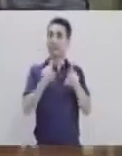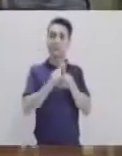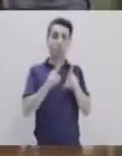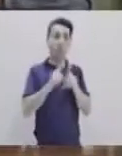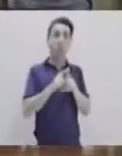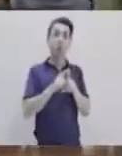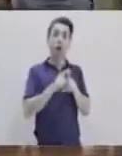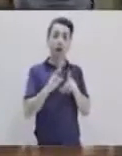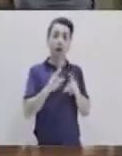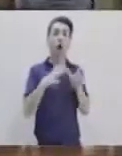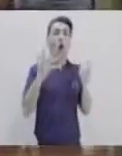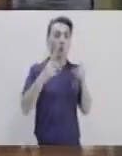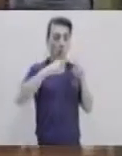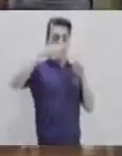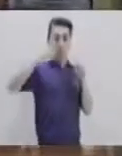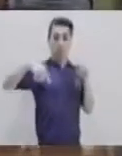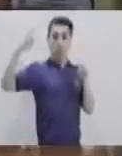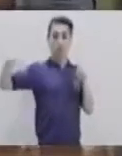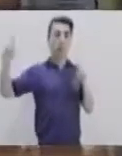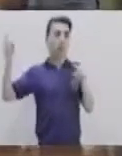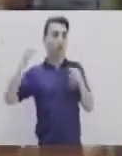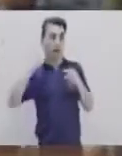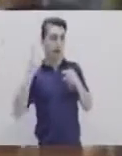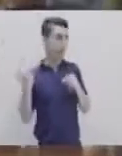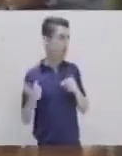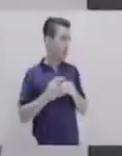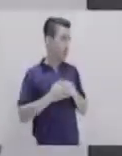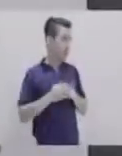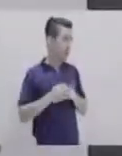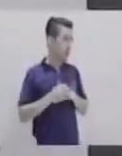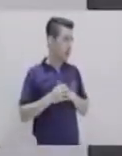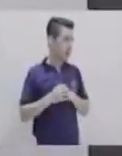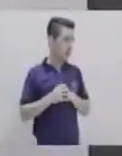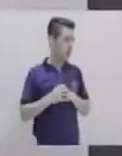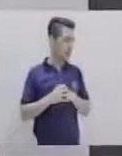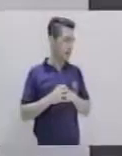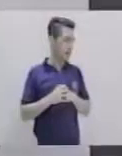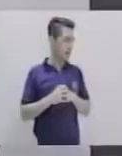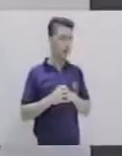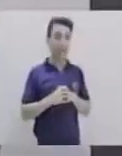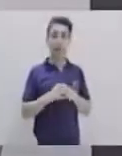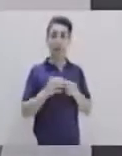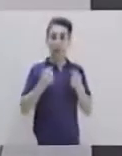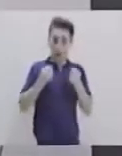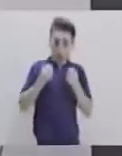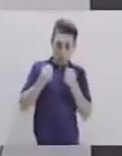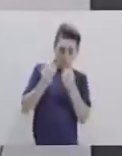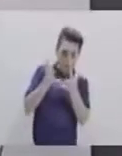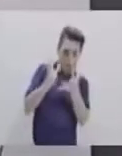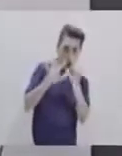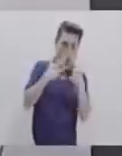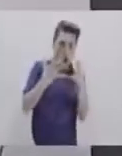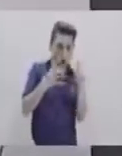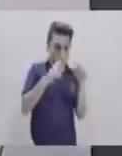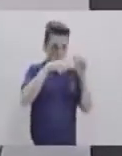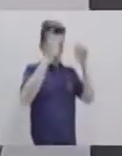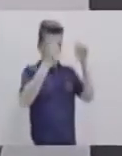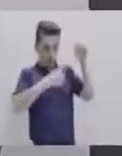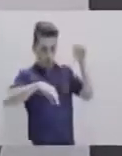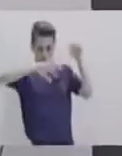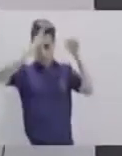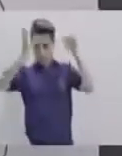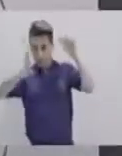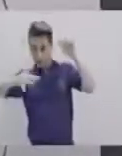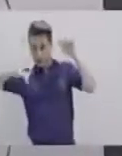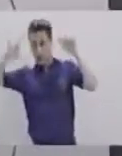tener la onda. Esto le llamamos longitud de onda. La energía que logra transmitir